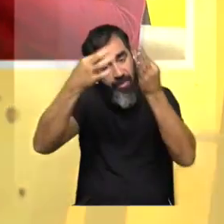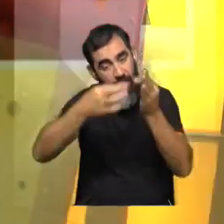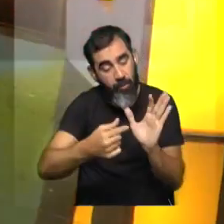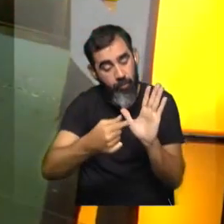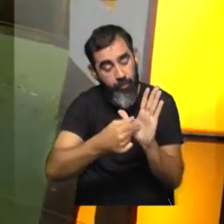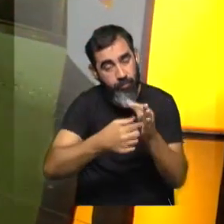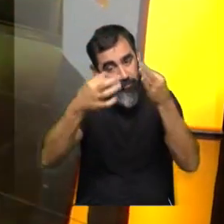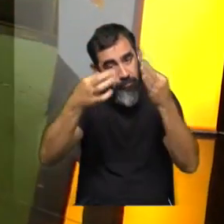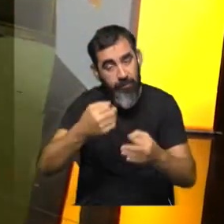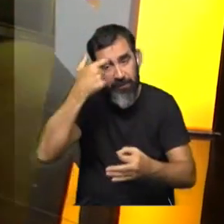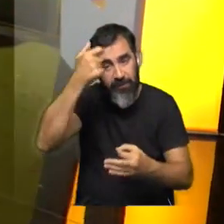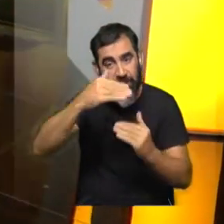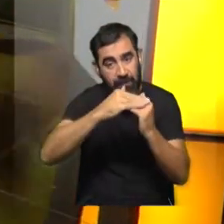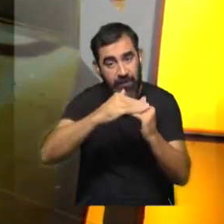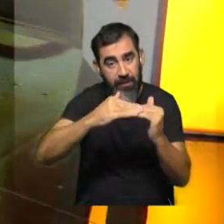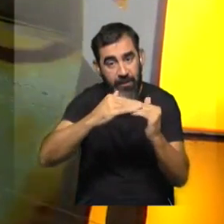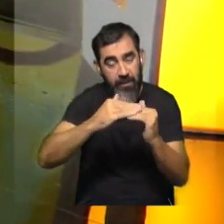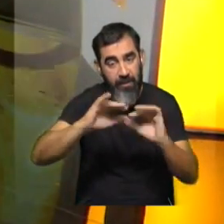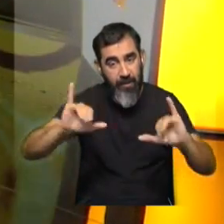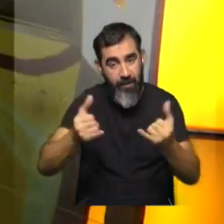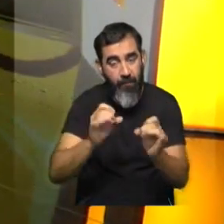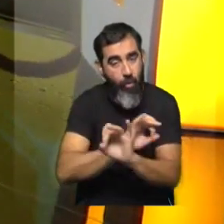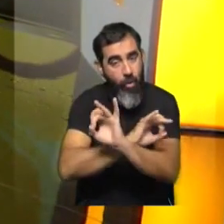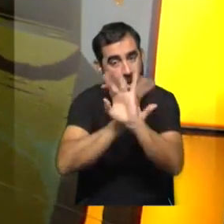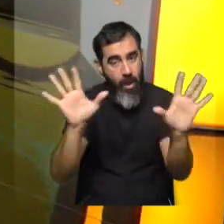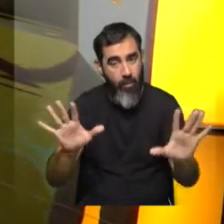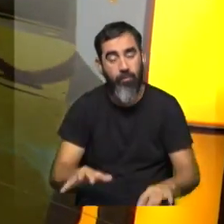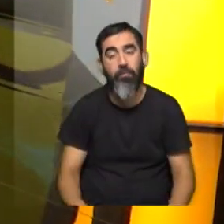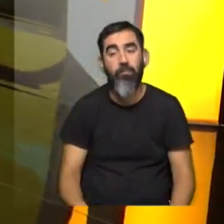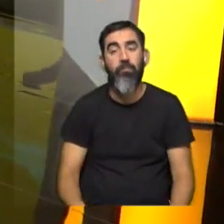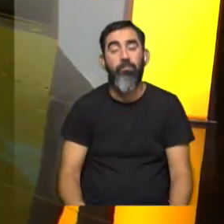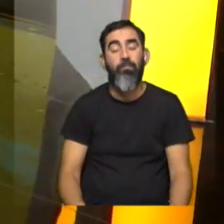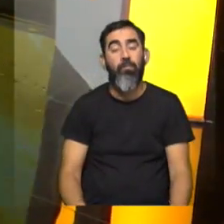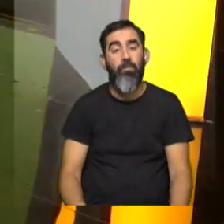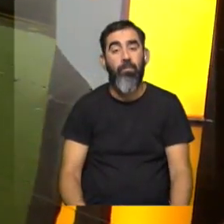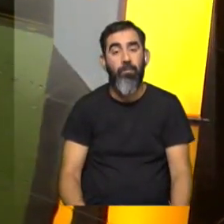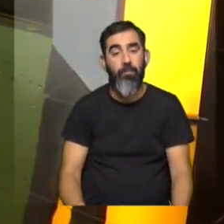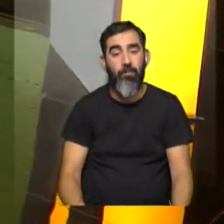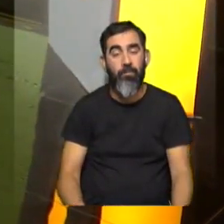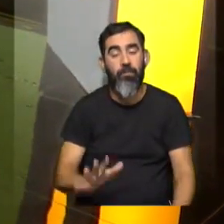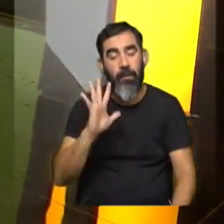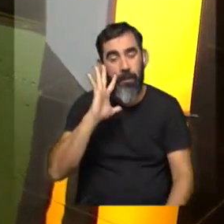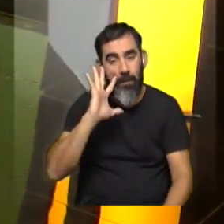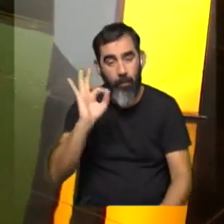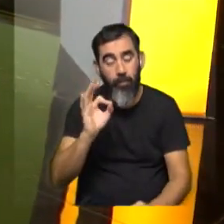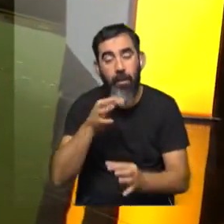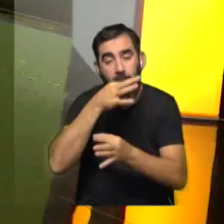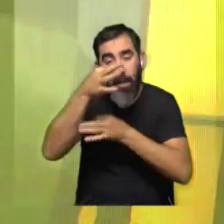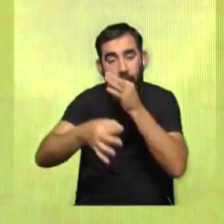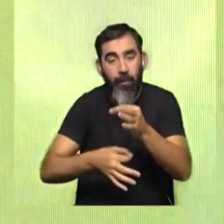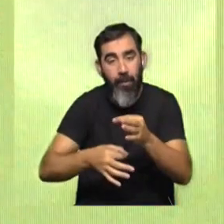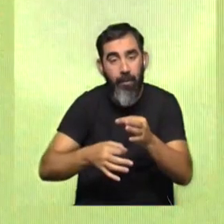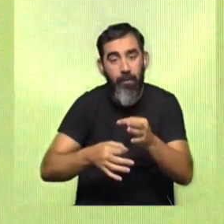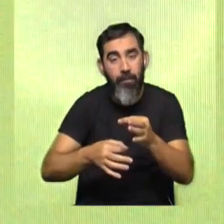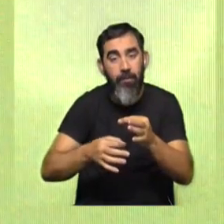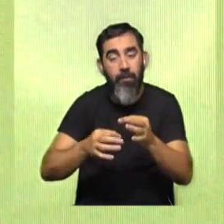base científica ya, digamos, probada en el laboratorio. Bien, bueno, perdona, aclaremos que cuando hablamos, más de una vez lo hacemos